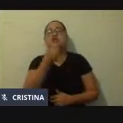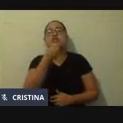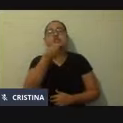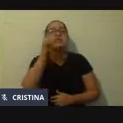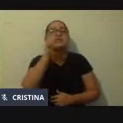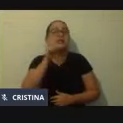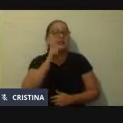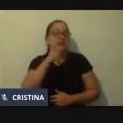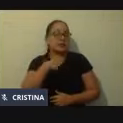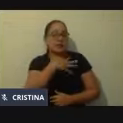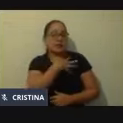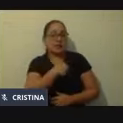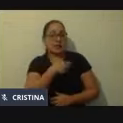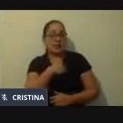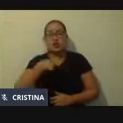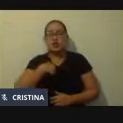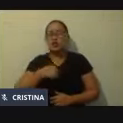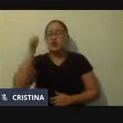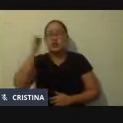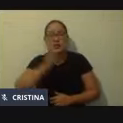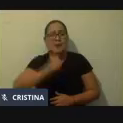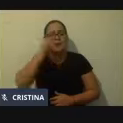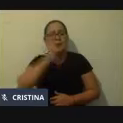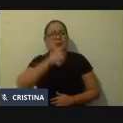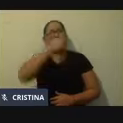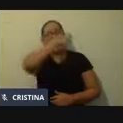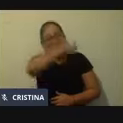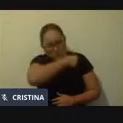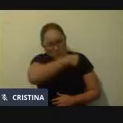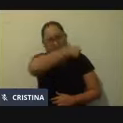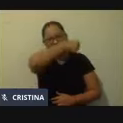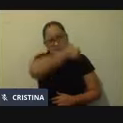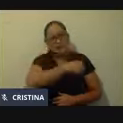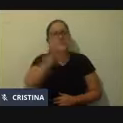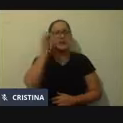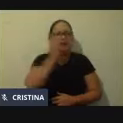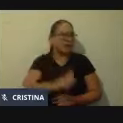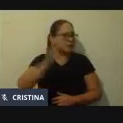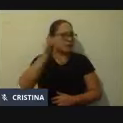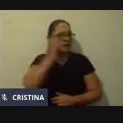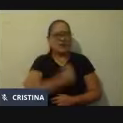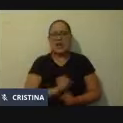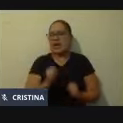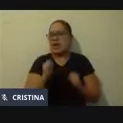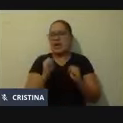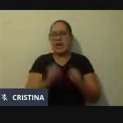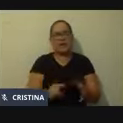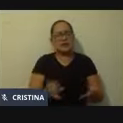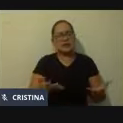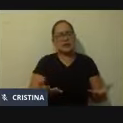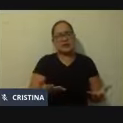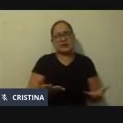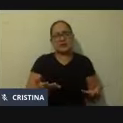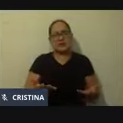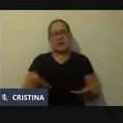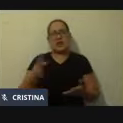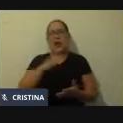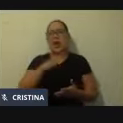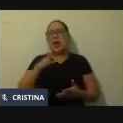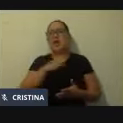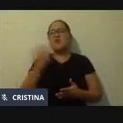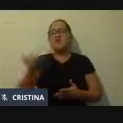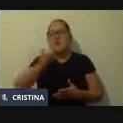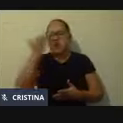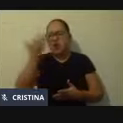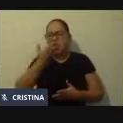me la paso estornudando, o sea, pongo en el aire acondicionado frío y estornudo. Paso por donde hay polen, estornudo, o